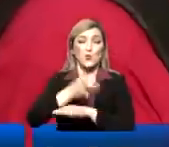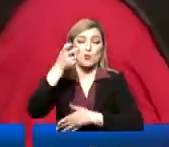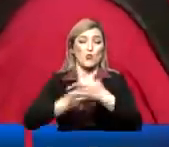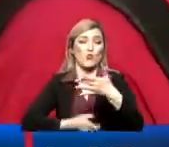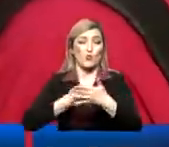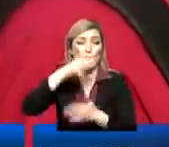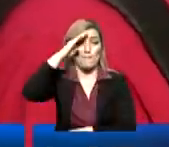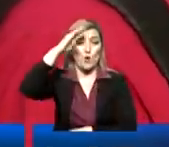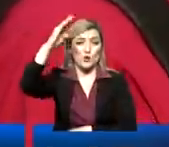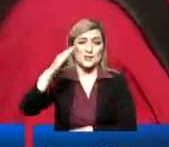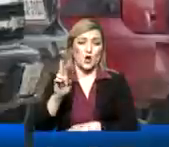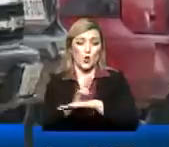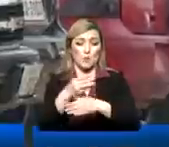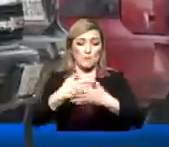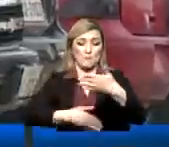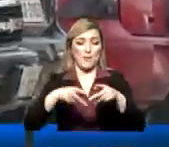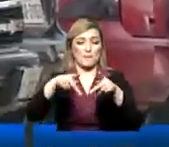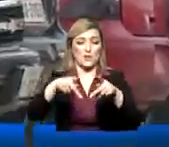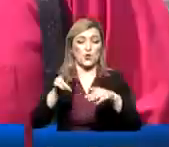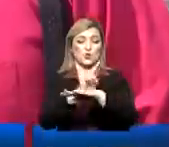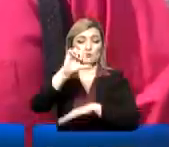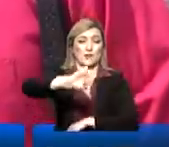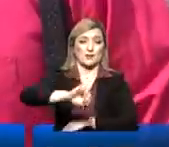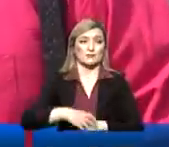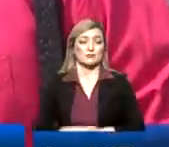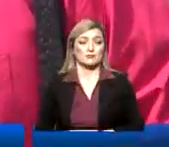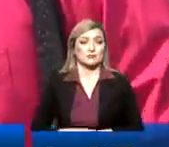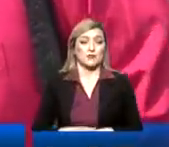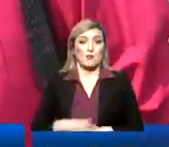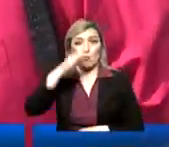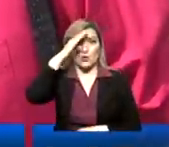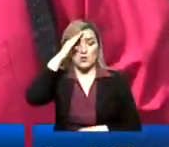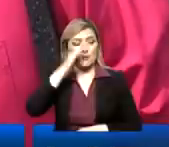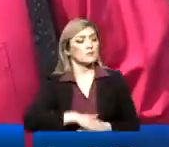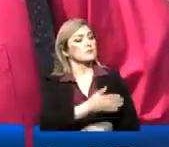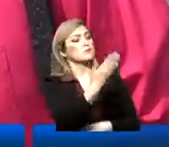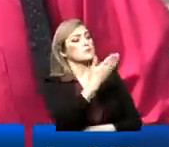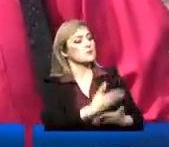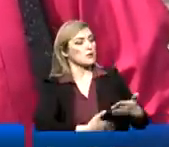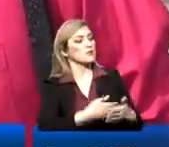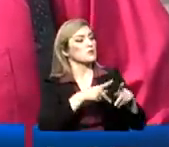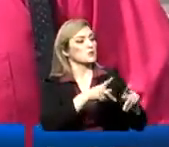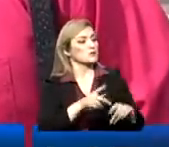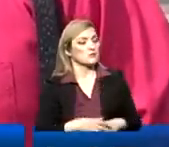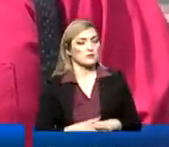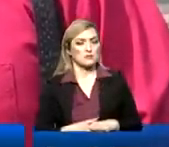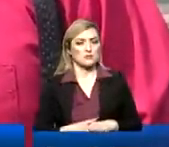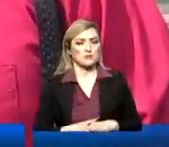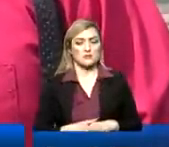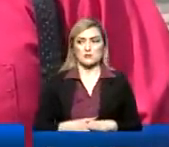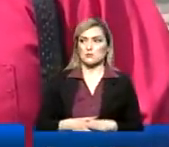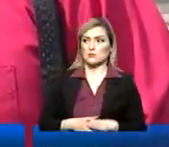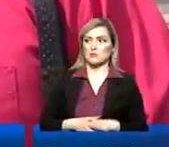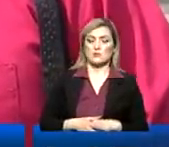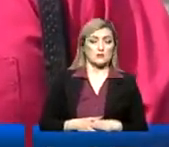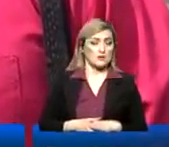de tránsito por supuesto mal uso del salvoconducto. Me pidió el salvoconducto un control de agentes metropolitanos de tránsito que